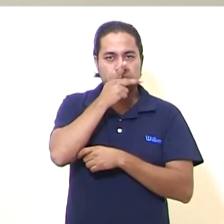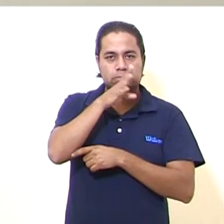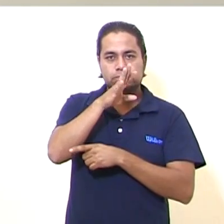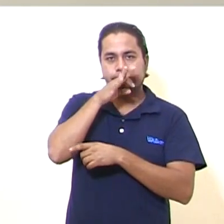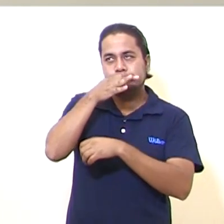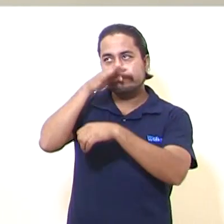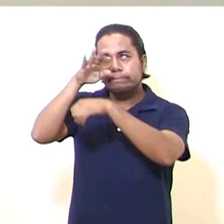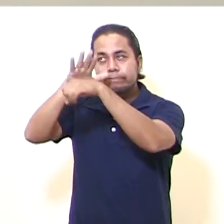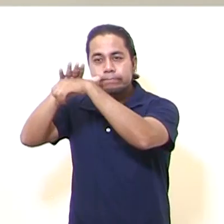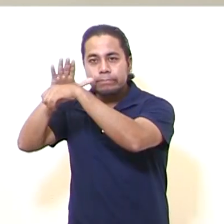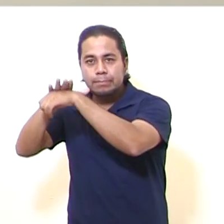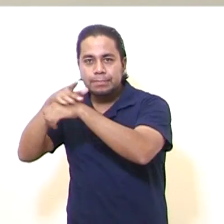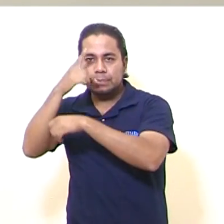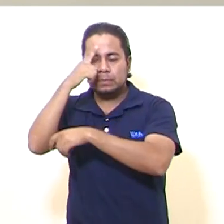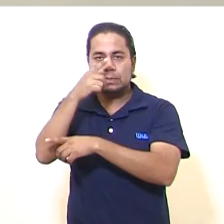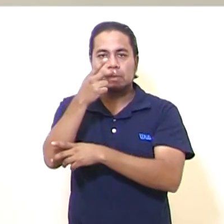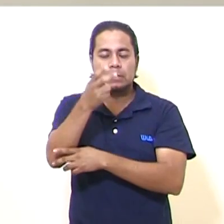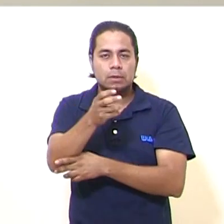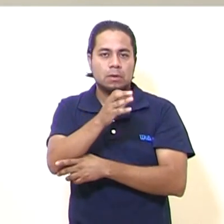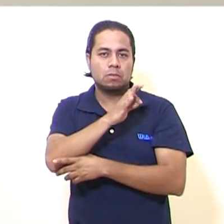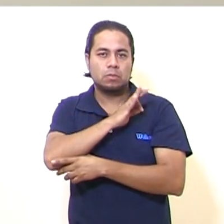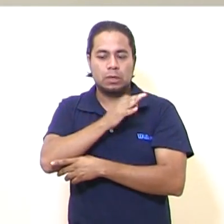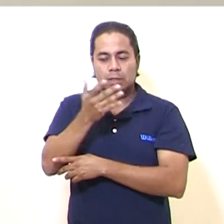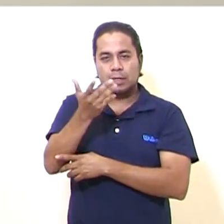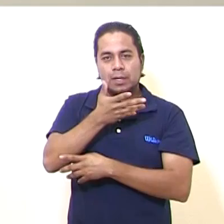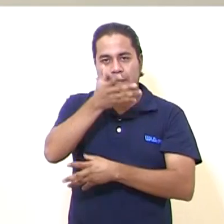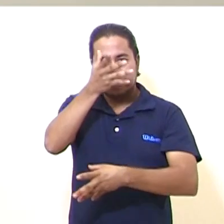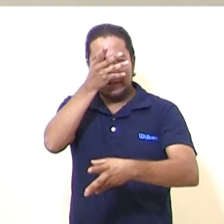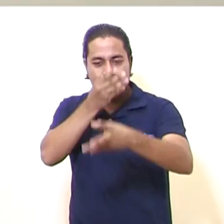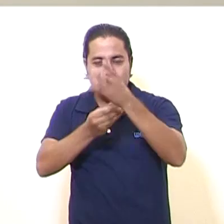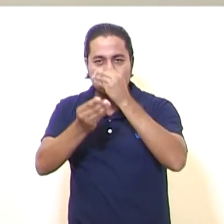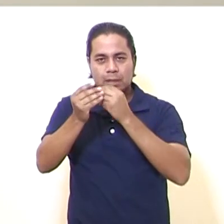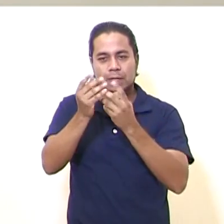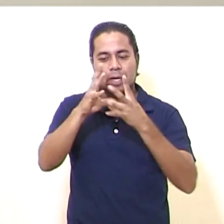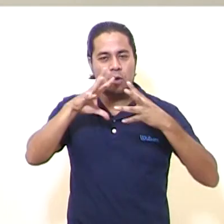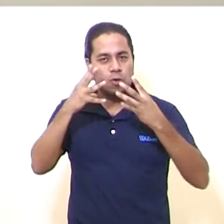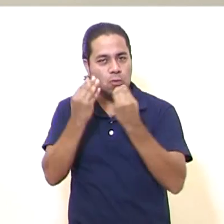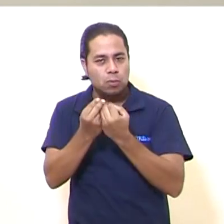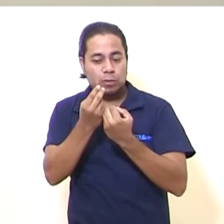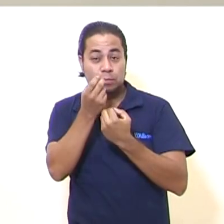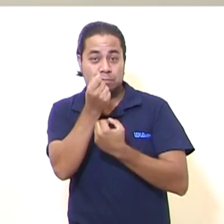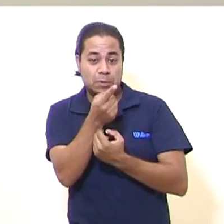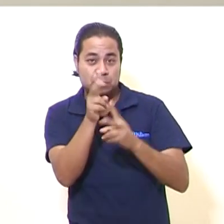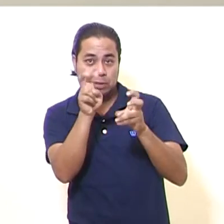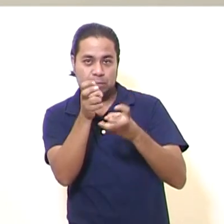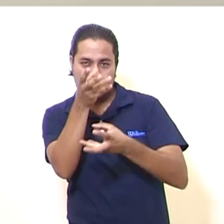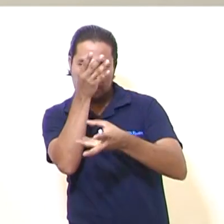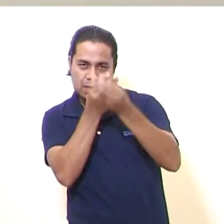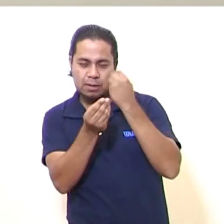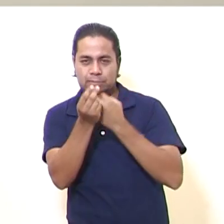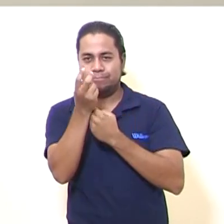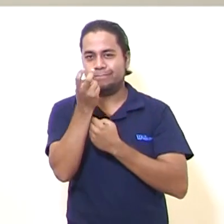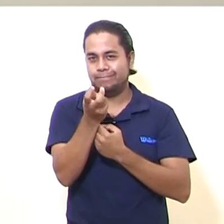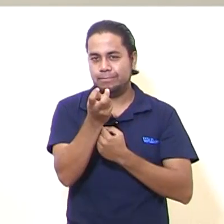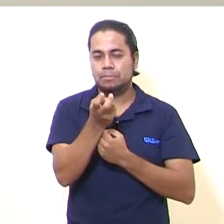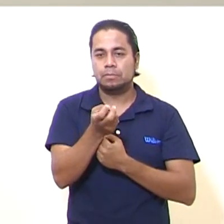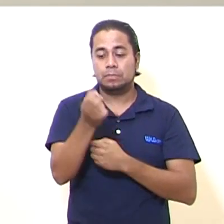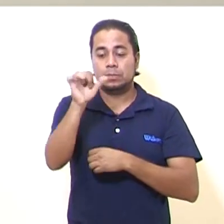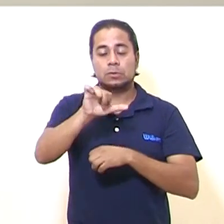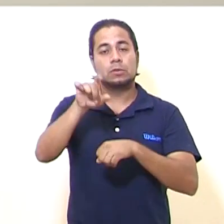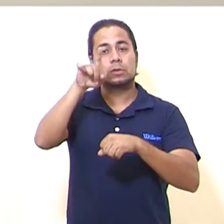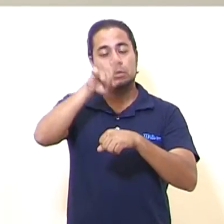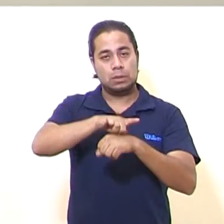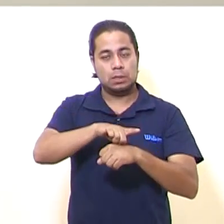y mamá para que así podamos aprender todos de este tema. Bien, el día de hoy yo